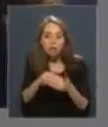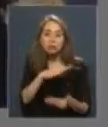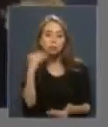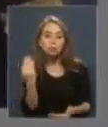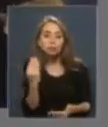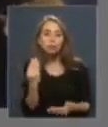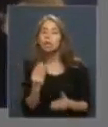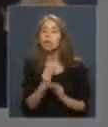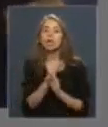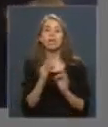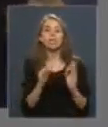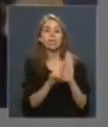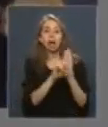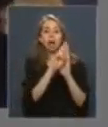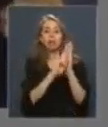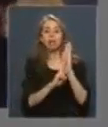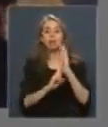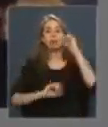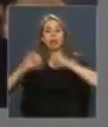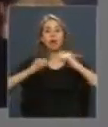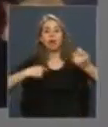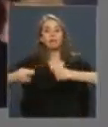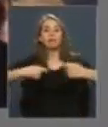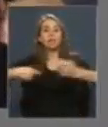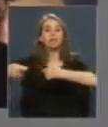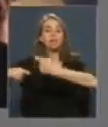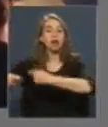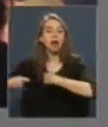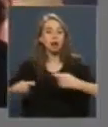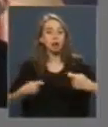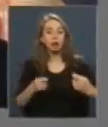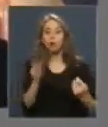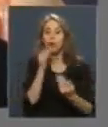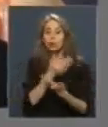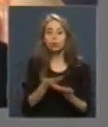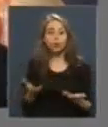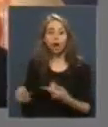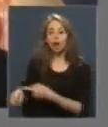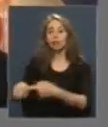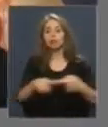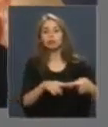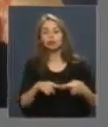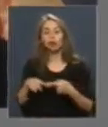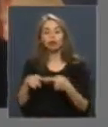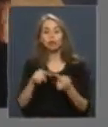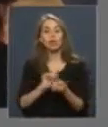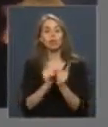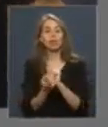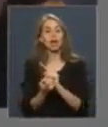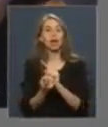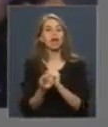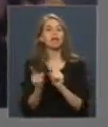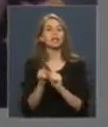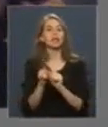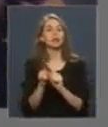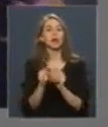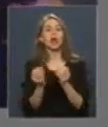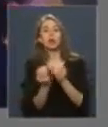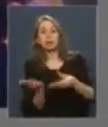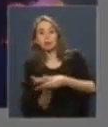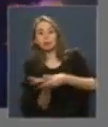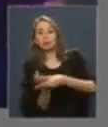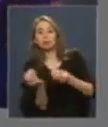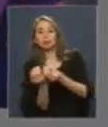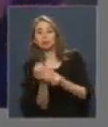Nada regula el mercado. Tanto así que no hemos construido ninguna sociedad. Más bien hemos construido una cartera de clientes que